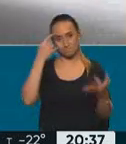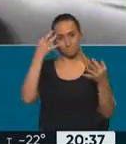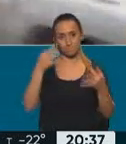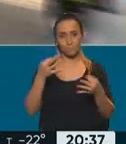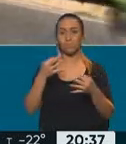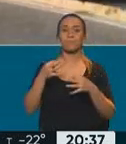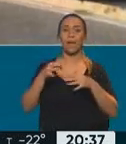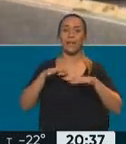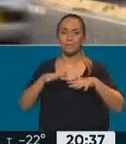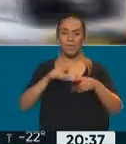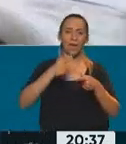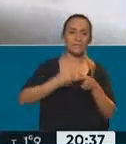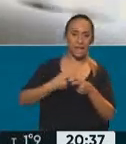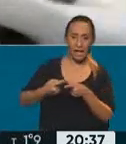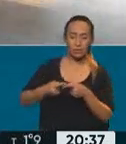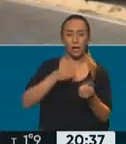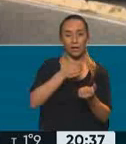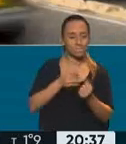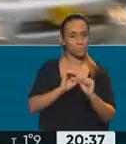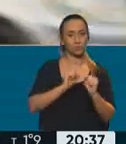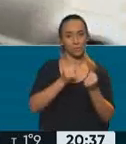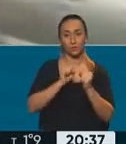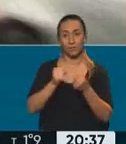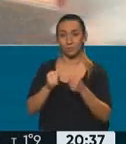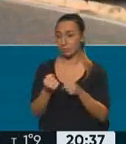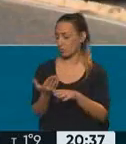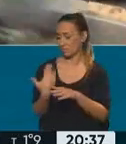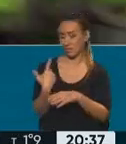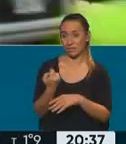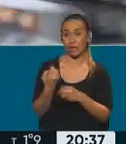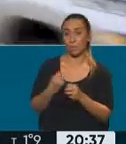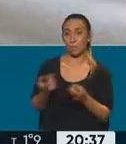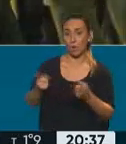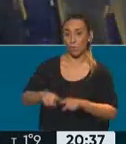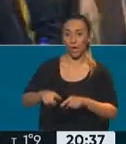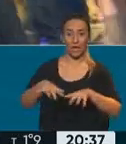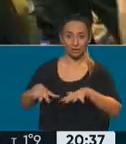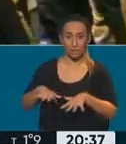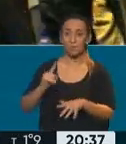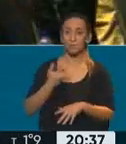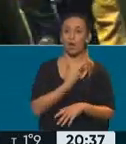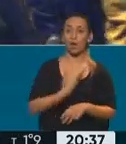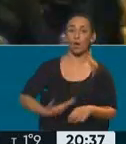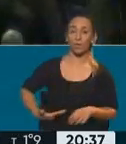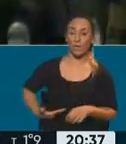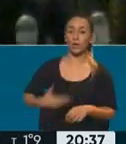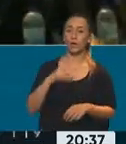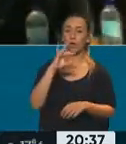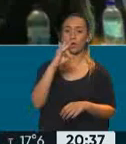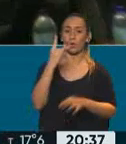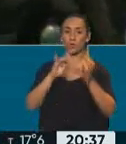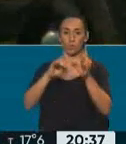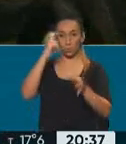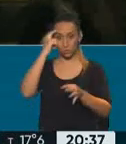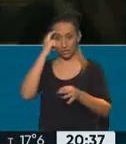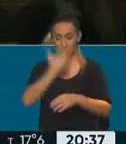las actividades que retomó en las últimas horas. De hecho, bueno, desde el gobierno de Iván Duque hablaron